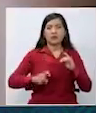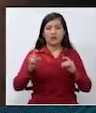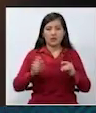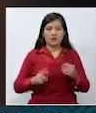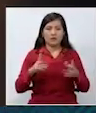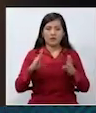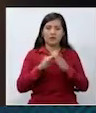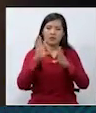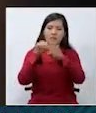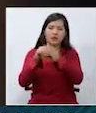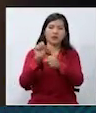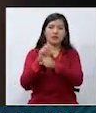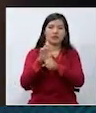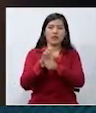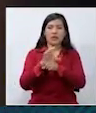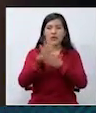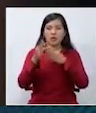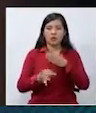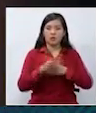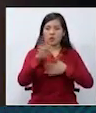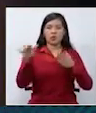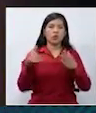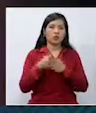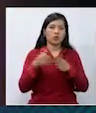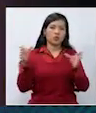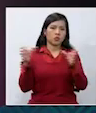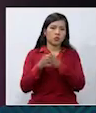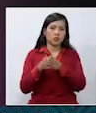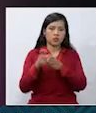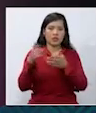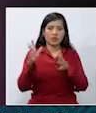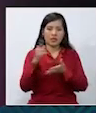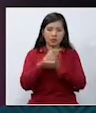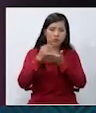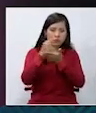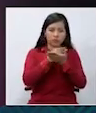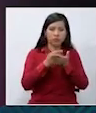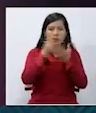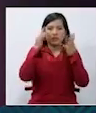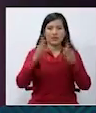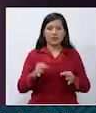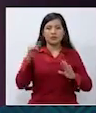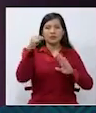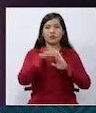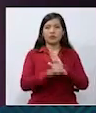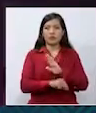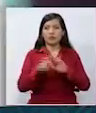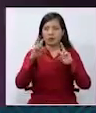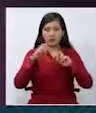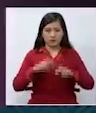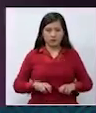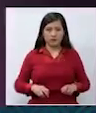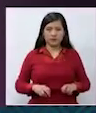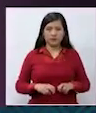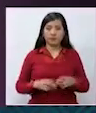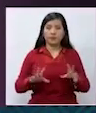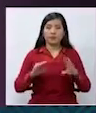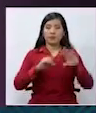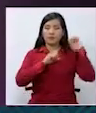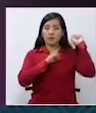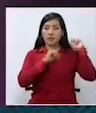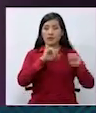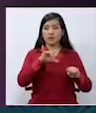en la sala plena de los vocales, donde tienen que debatir, analizar a profundidad. El MAS y